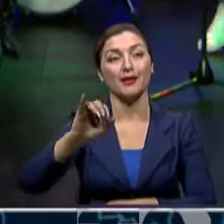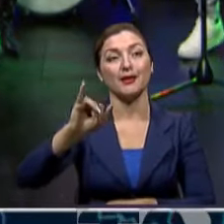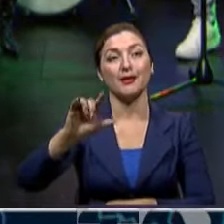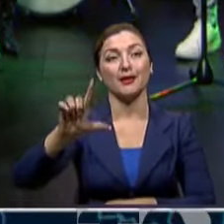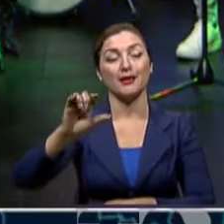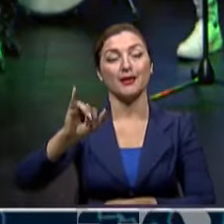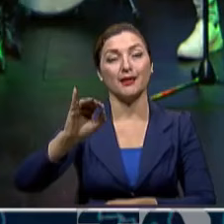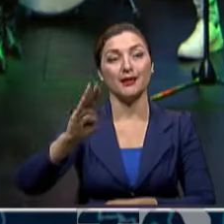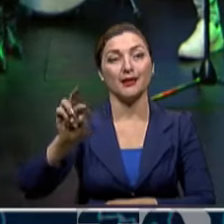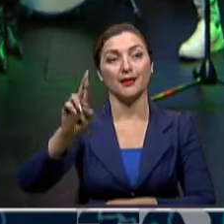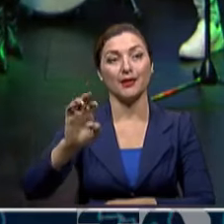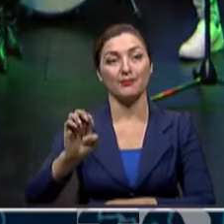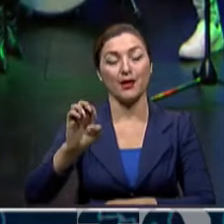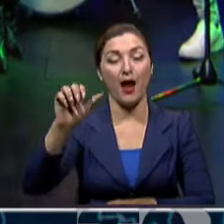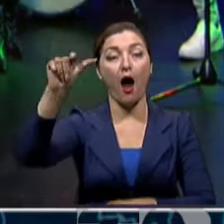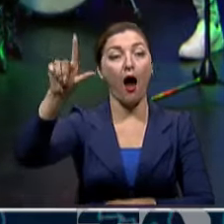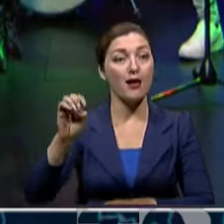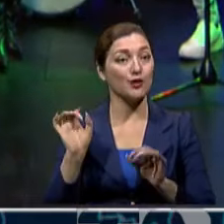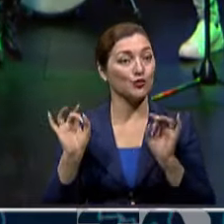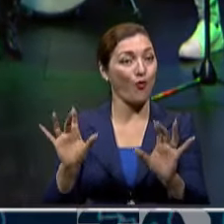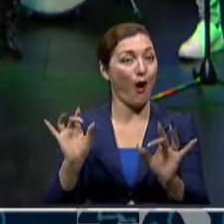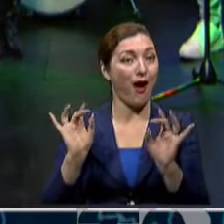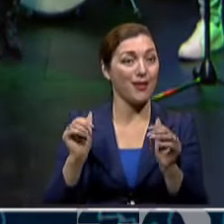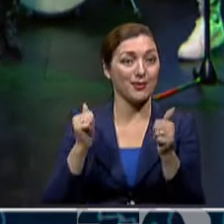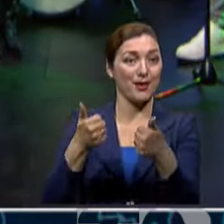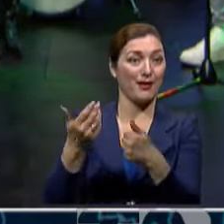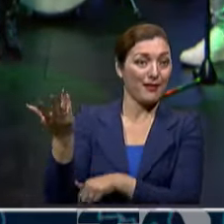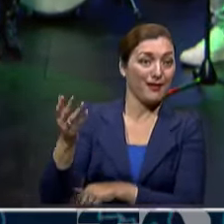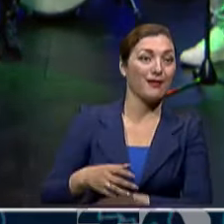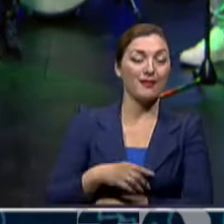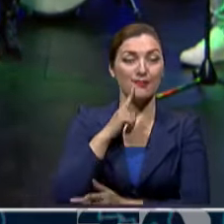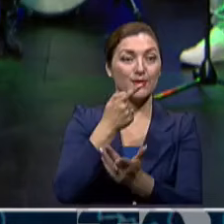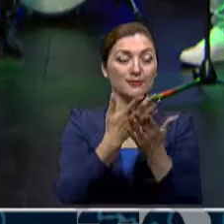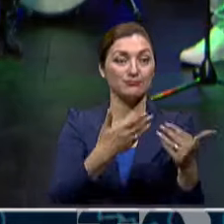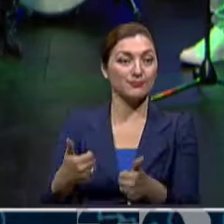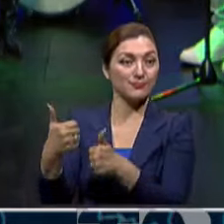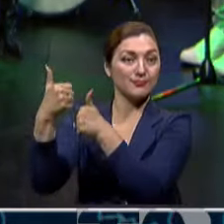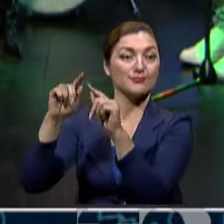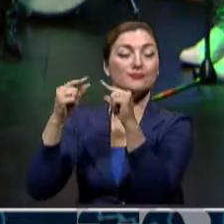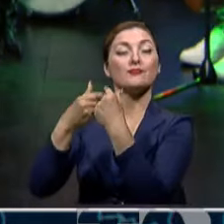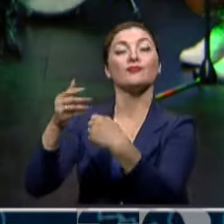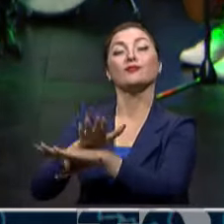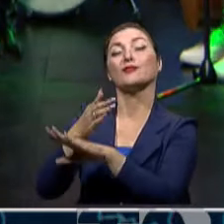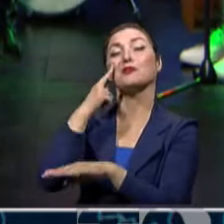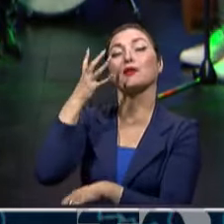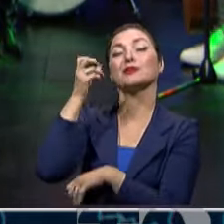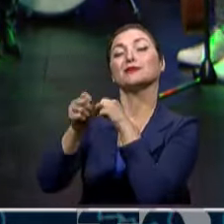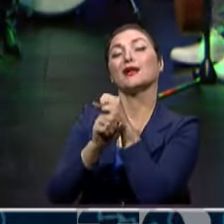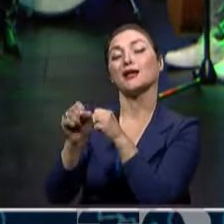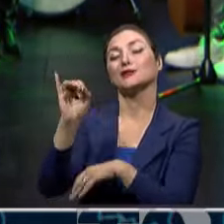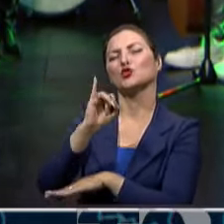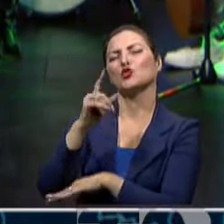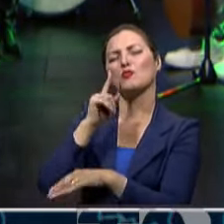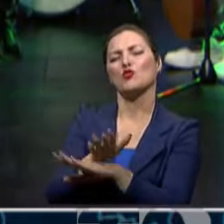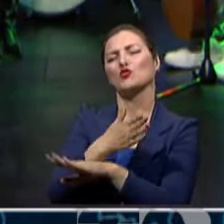Boada, la suertuda. Ale, cuéntanos. Claro que sí, con esa gran presentación damos la bienvenida a Equilibre. ¿Cuántos años ya en la industria